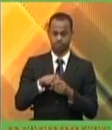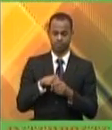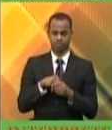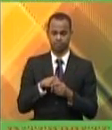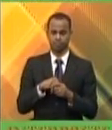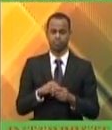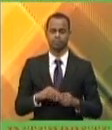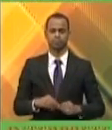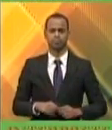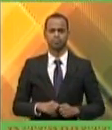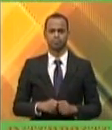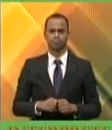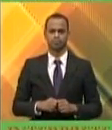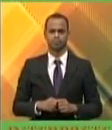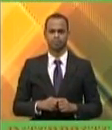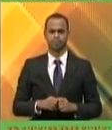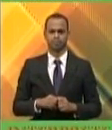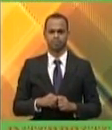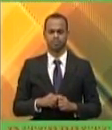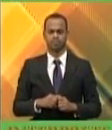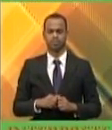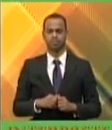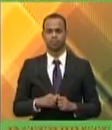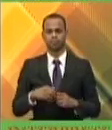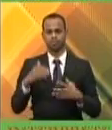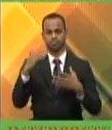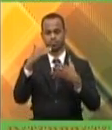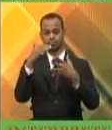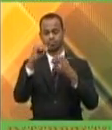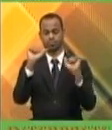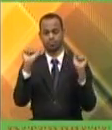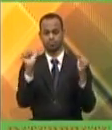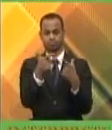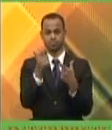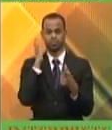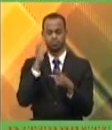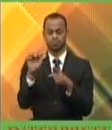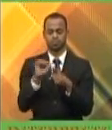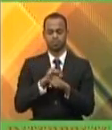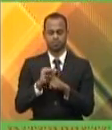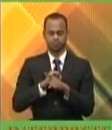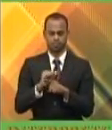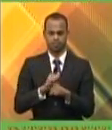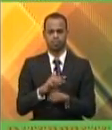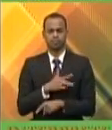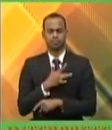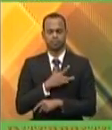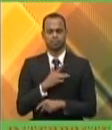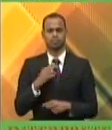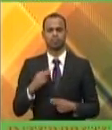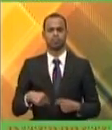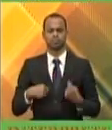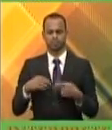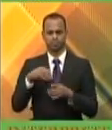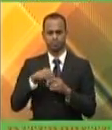judicatura y de ahí para abajo todo el mundo va a estar capacitado y sensibilizado